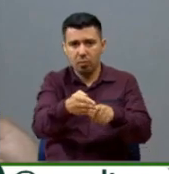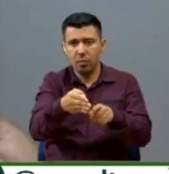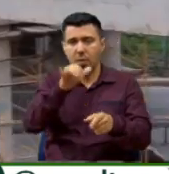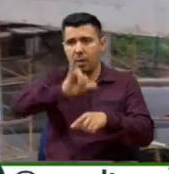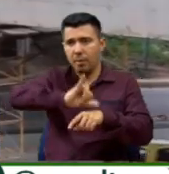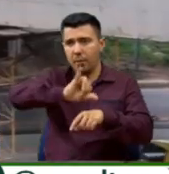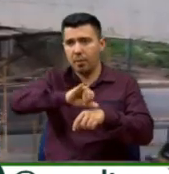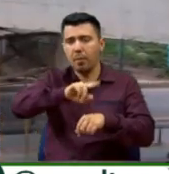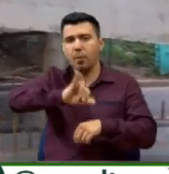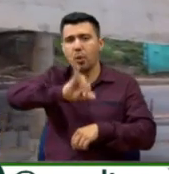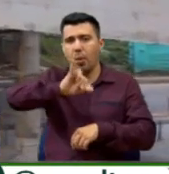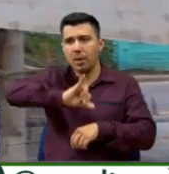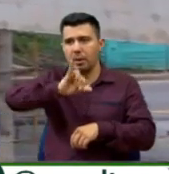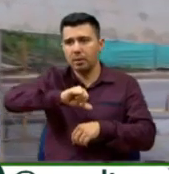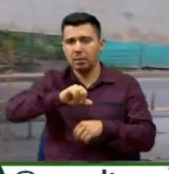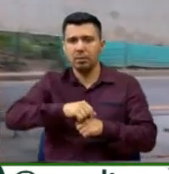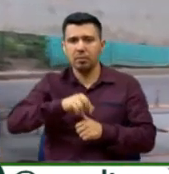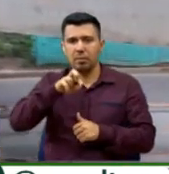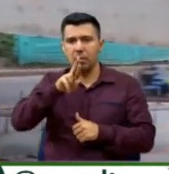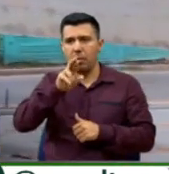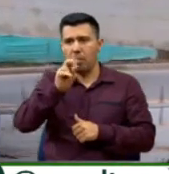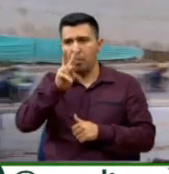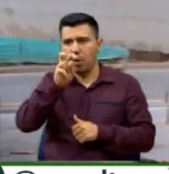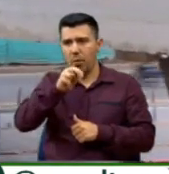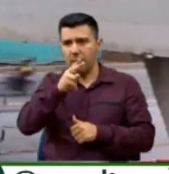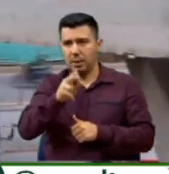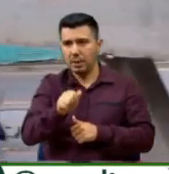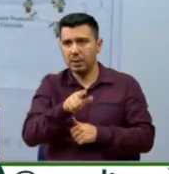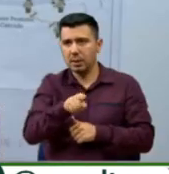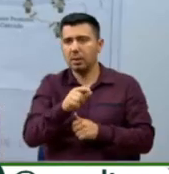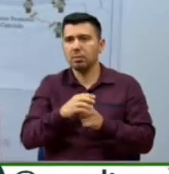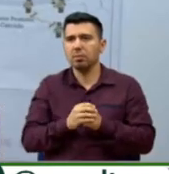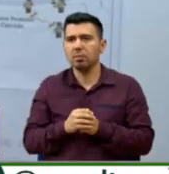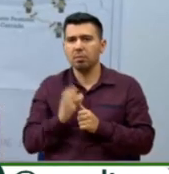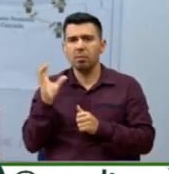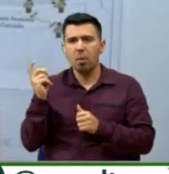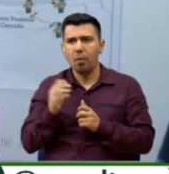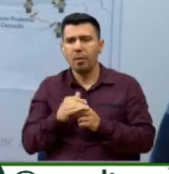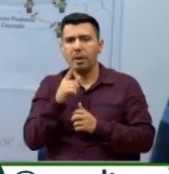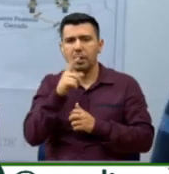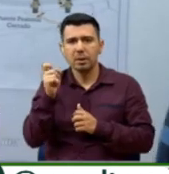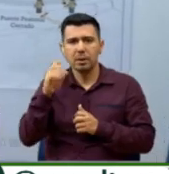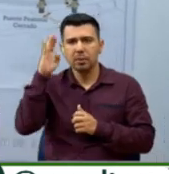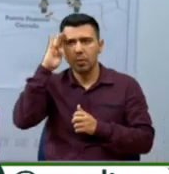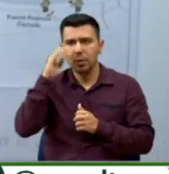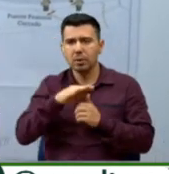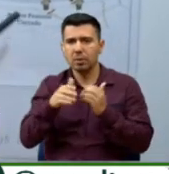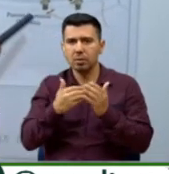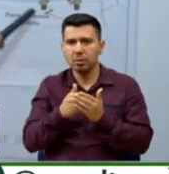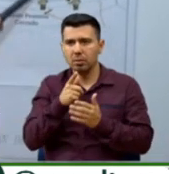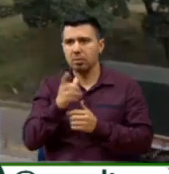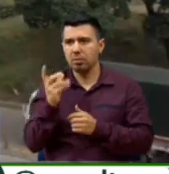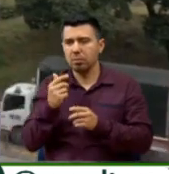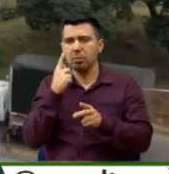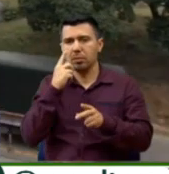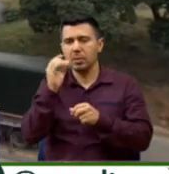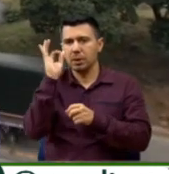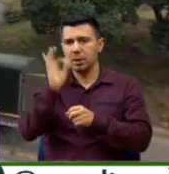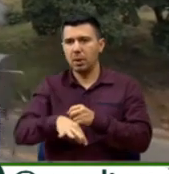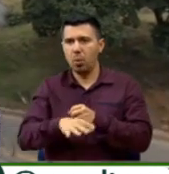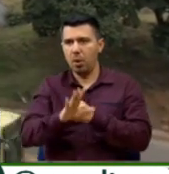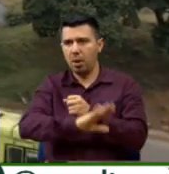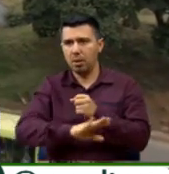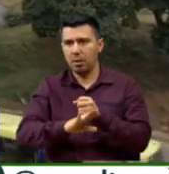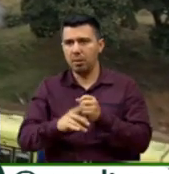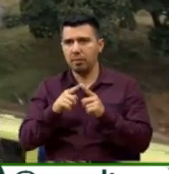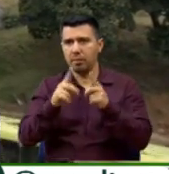de Provenza. 100 agentes de policía, 30 bomberos y varias ambulancias harán parte del esquema de seguridad para la